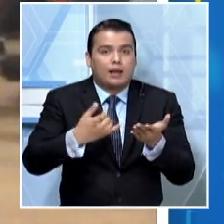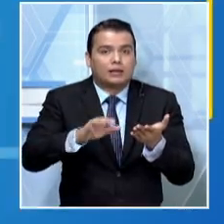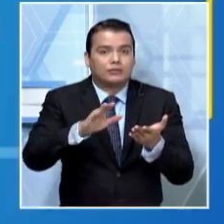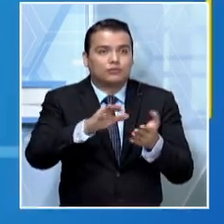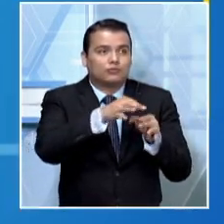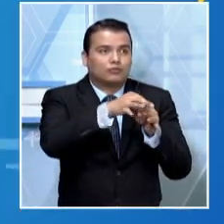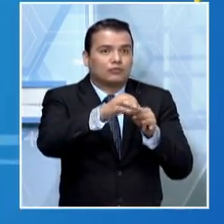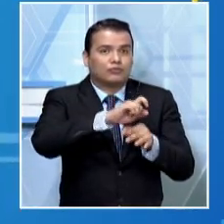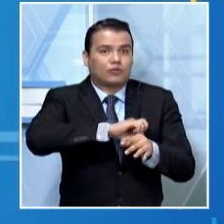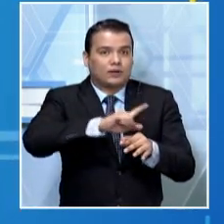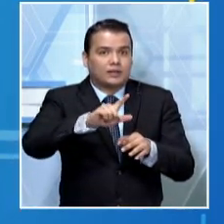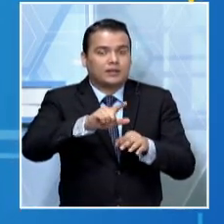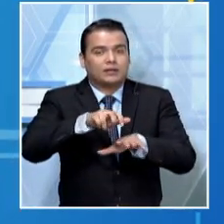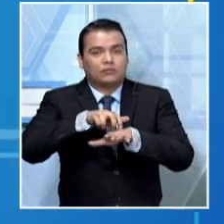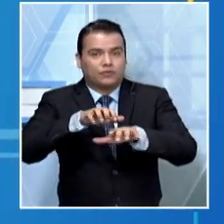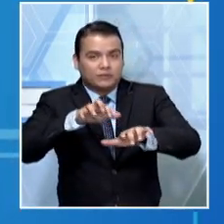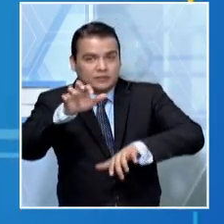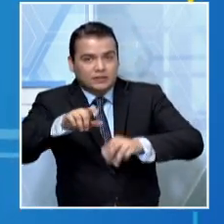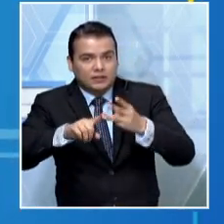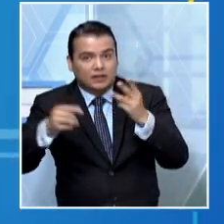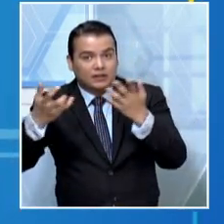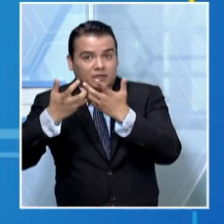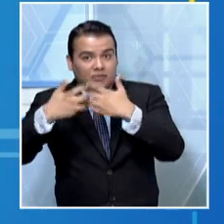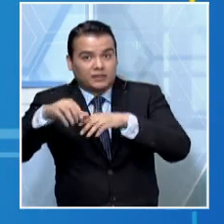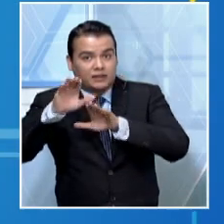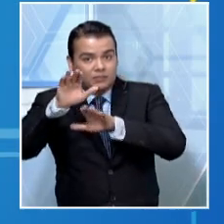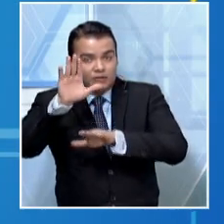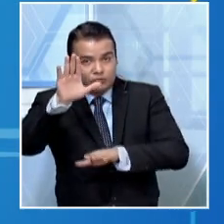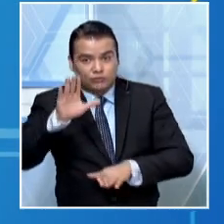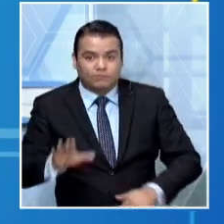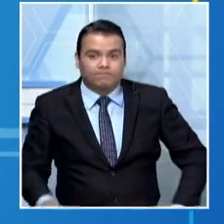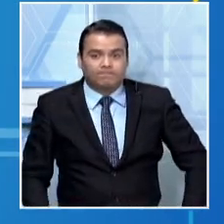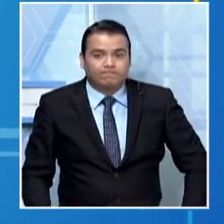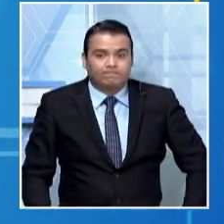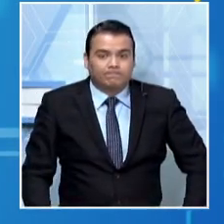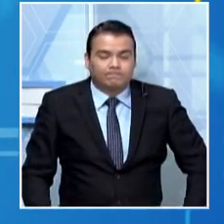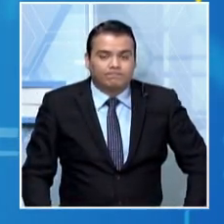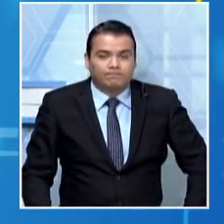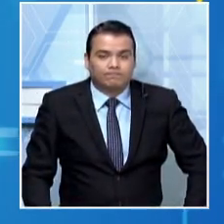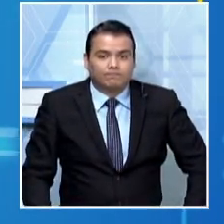corregimientos, la Secretaría de Movilidad y representantes de la empresa transportadora.